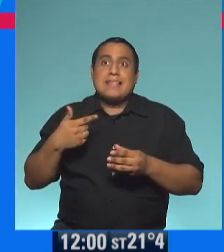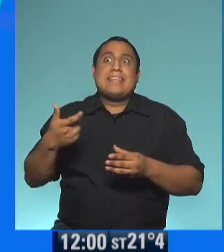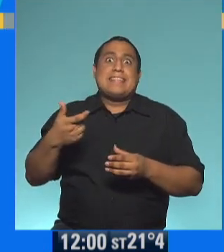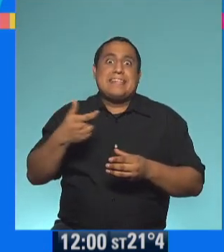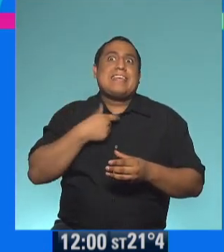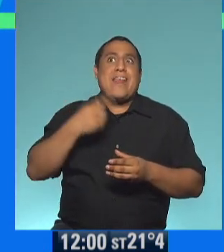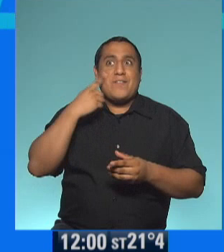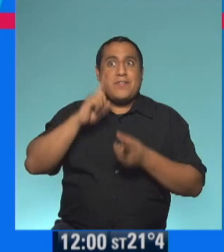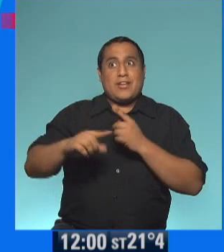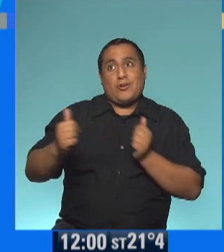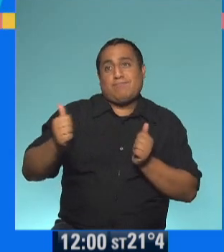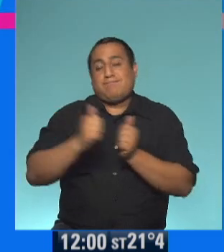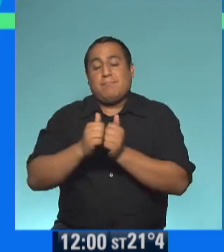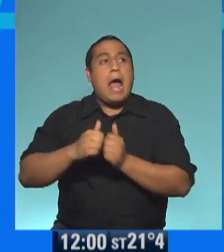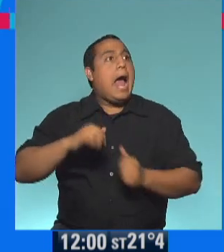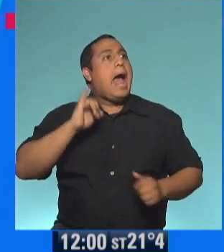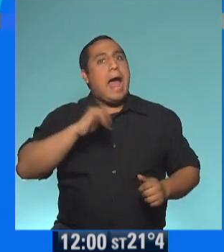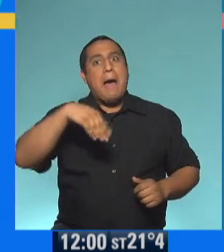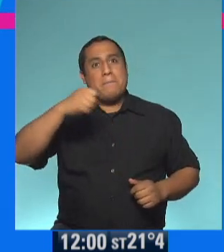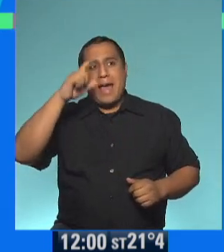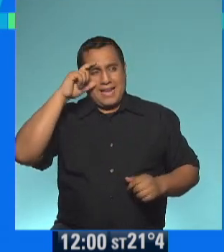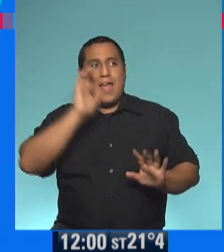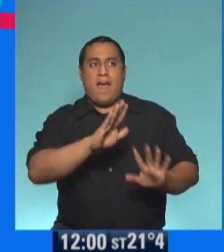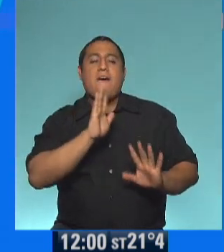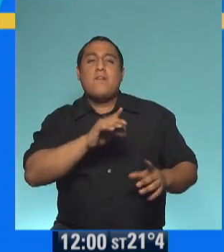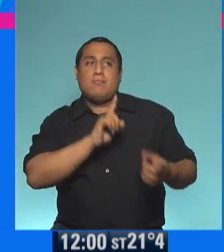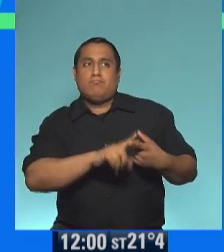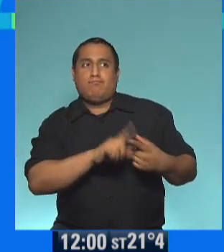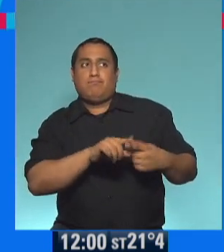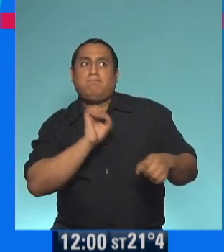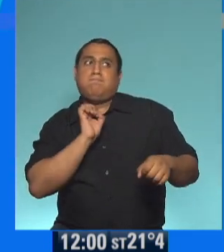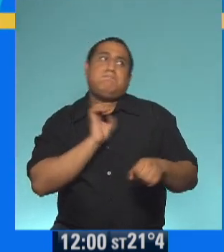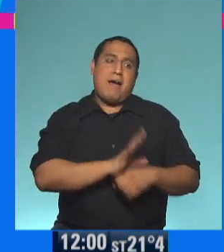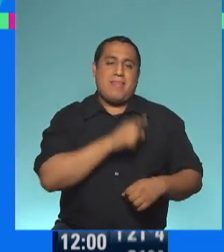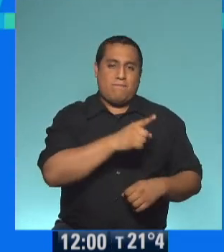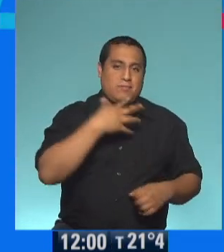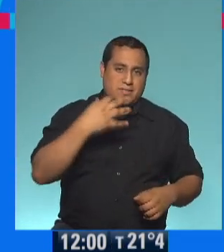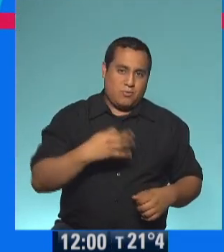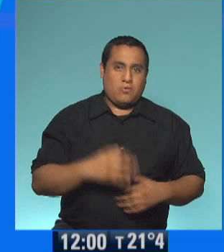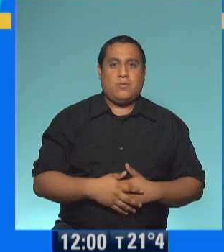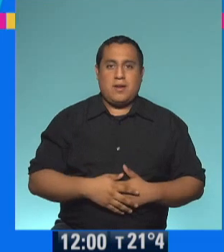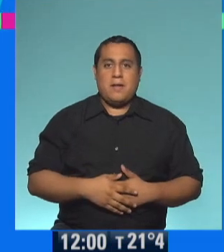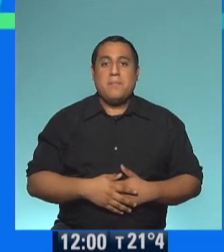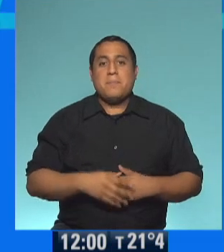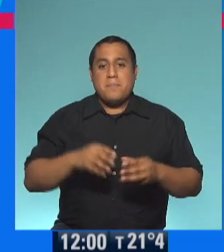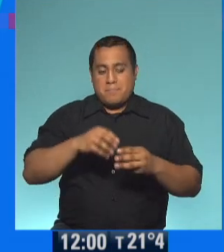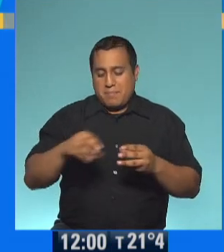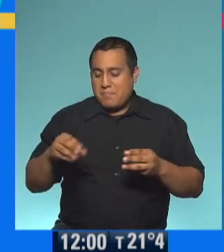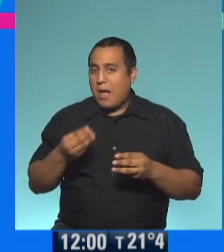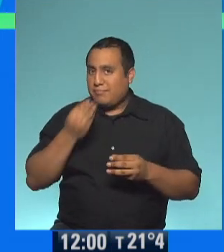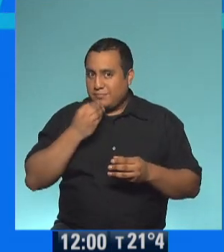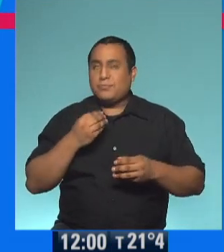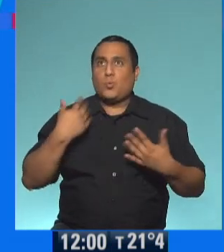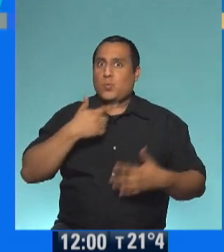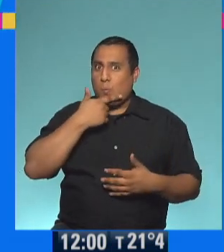de tercero. Ay, muy bien, qué lindo, Vale. Bueno, ya unas se van a comunicar contigo, entonces. Ahí está. Vale con magdalenas. Sí, qué bien,